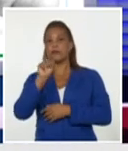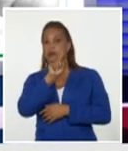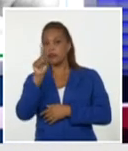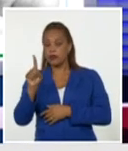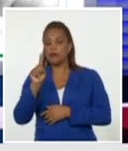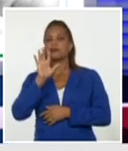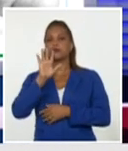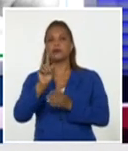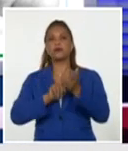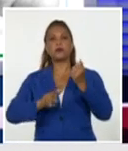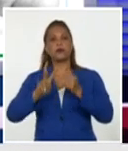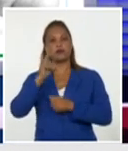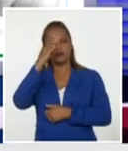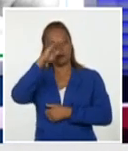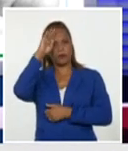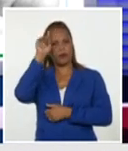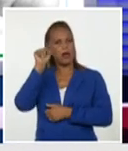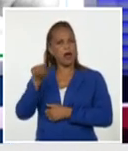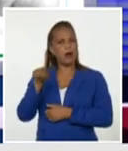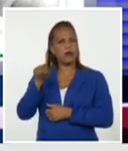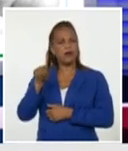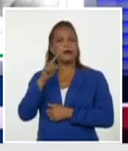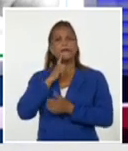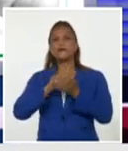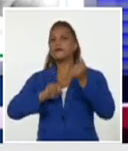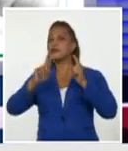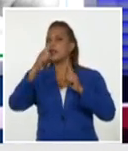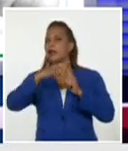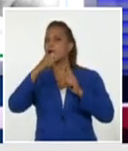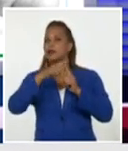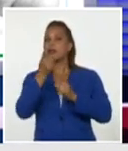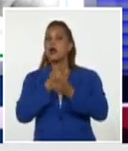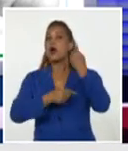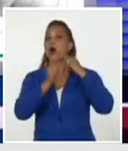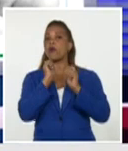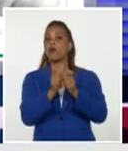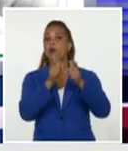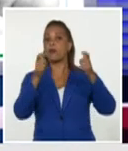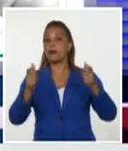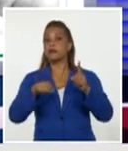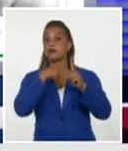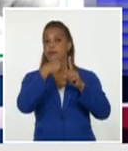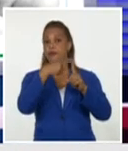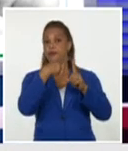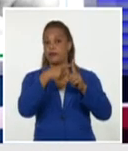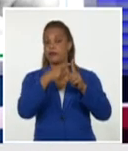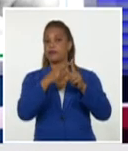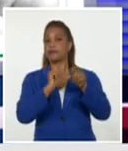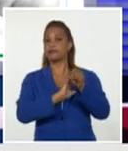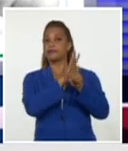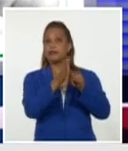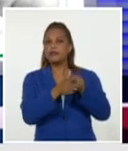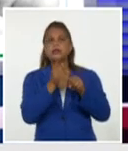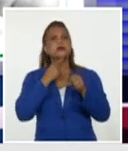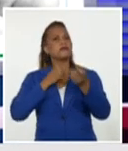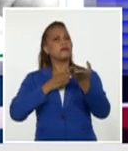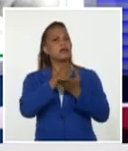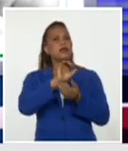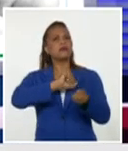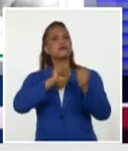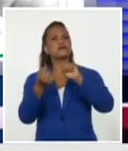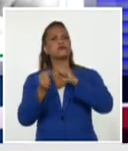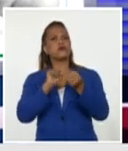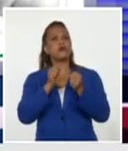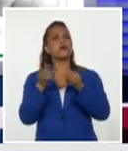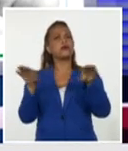provincias cubanas. En este caso, Las Tunas, aunque incrementa sus casos positivos a la enfermedad, mantiene una estabilidad